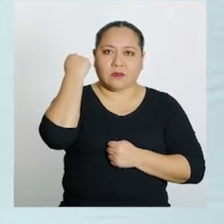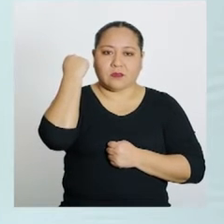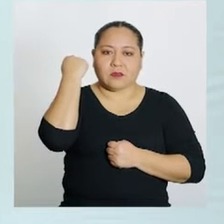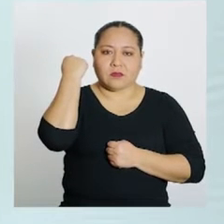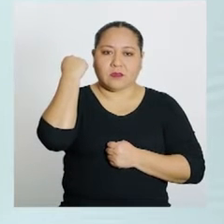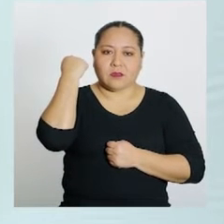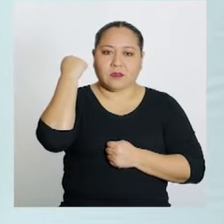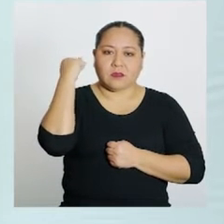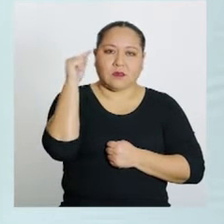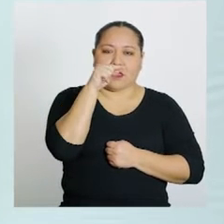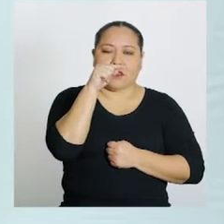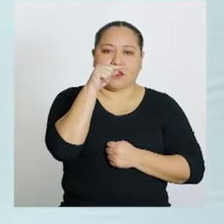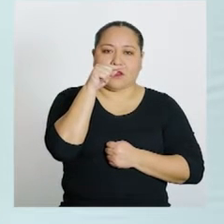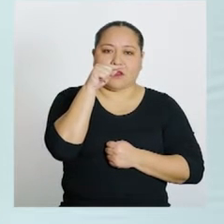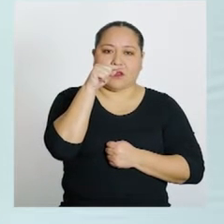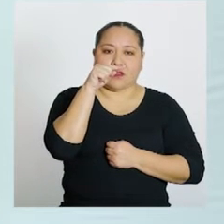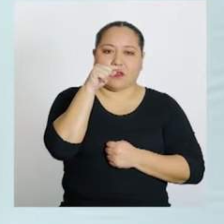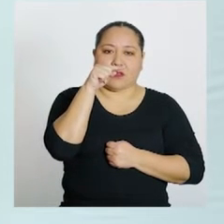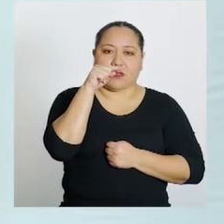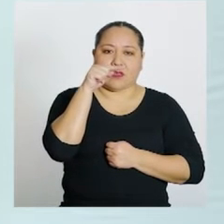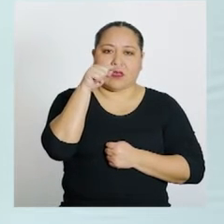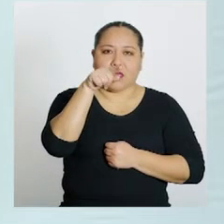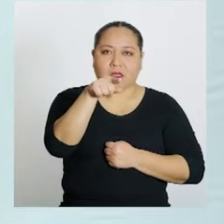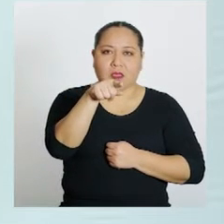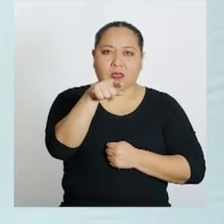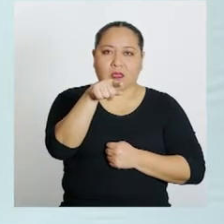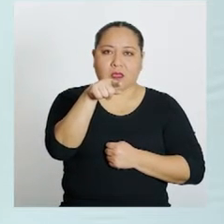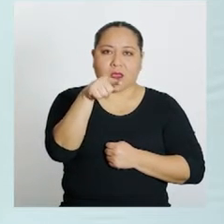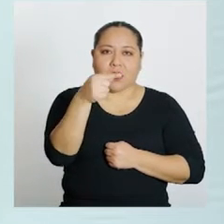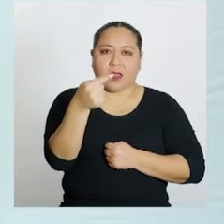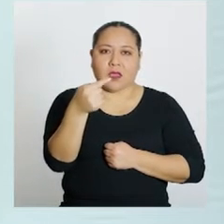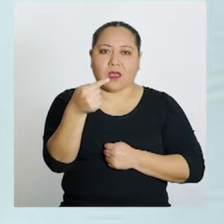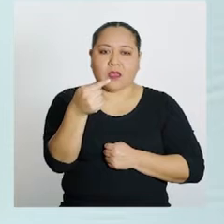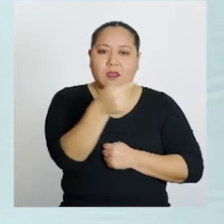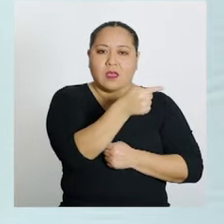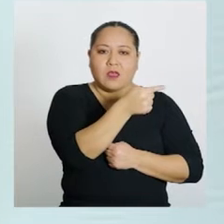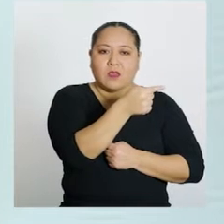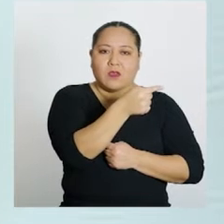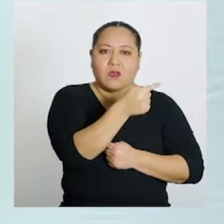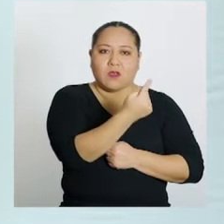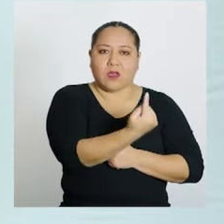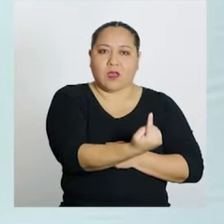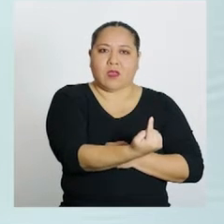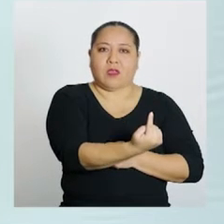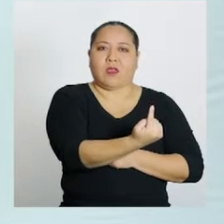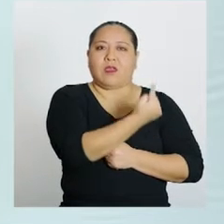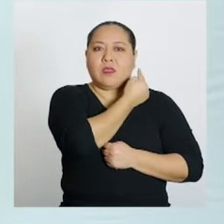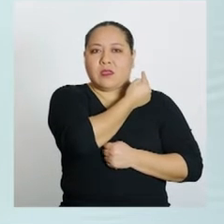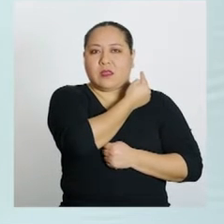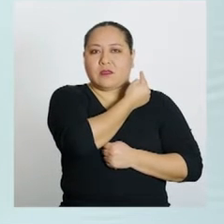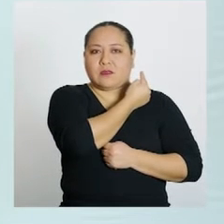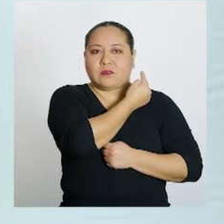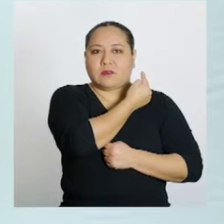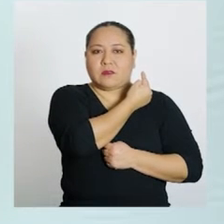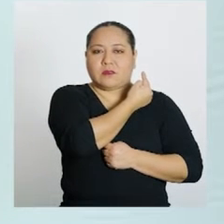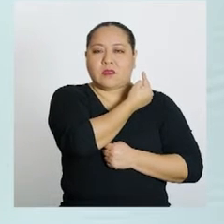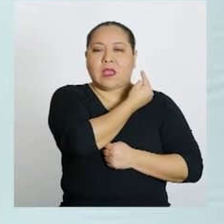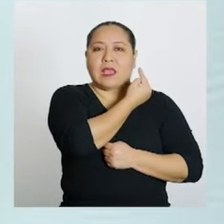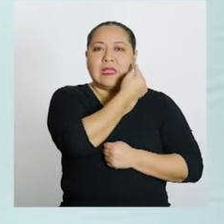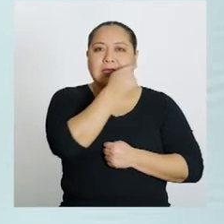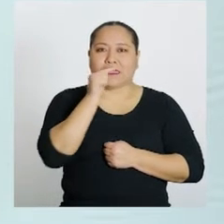atrás, centro. Otro lado, adelante, costado,